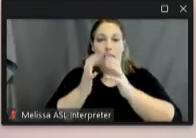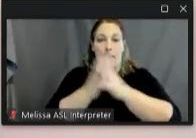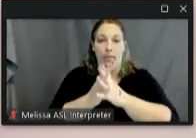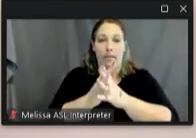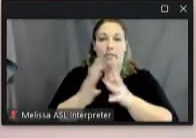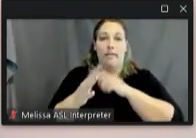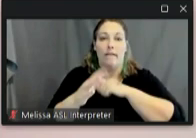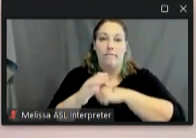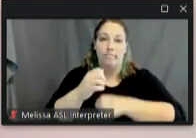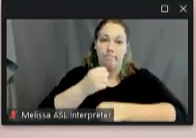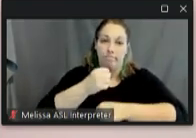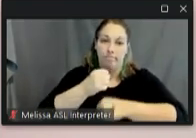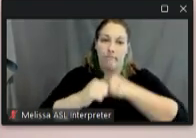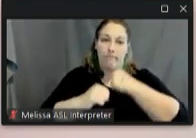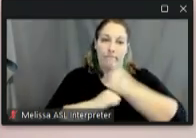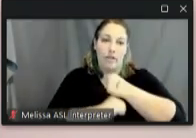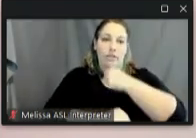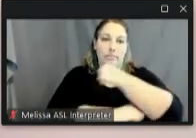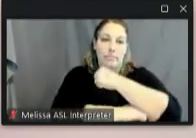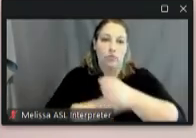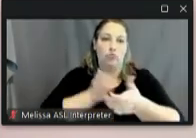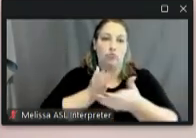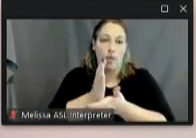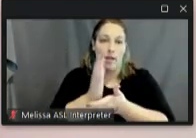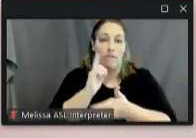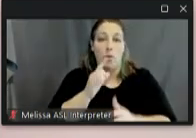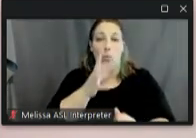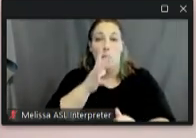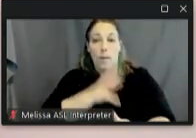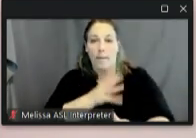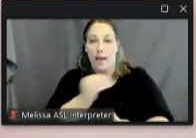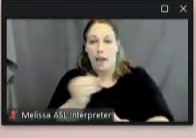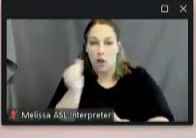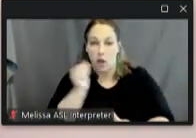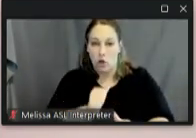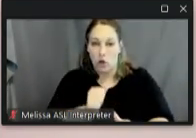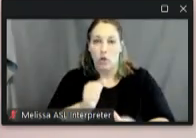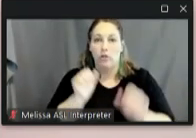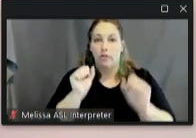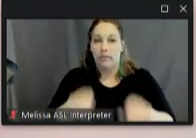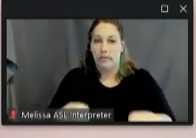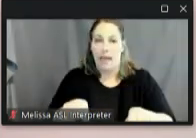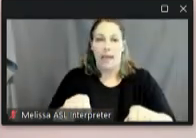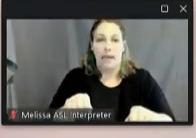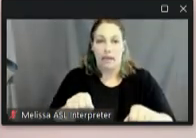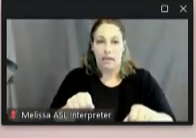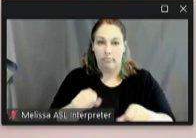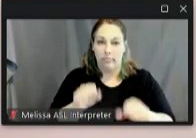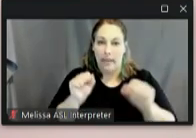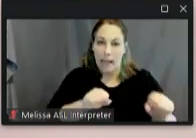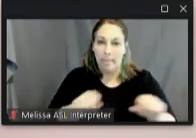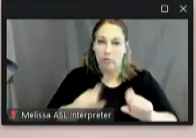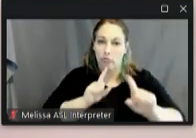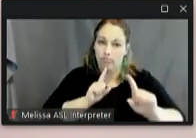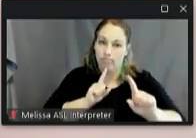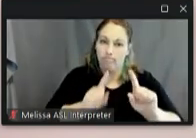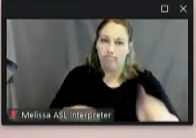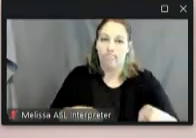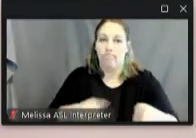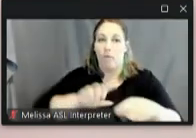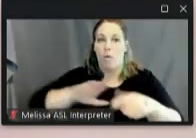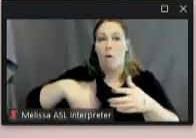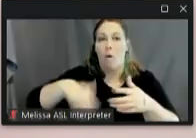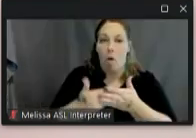puedan denunciar todos aquellos actos que vulneren los derechos consagrados en la Convención. En el mismo año 2022,